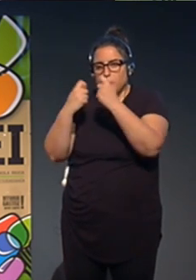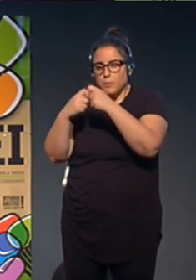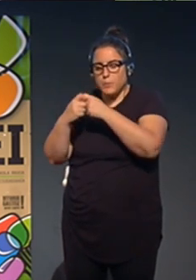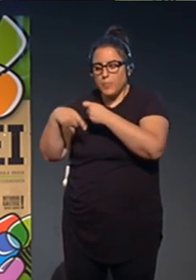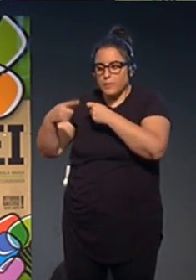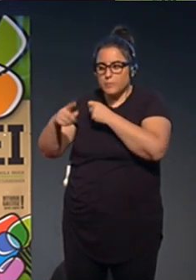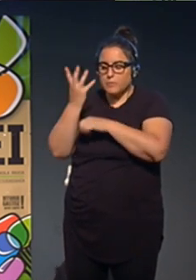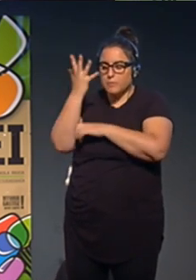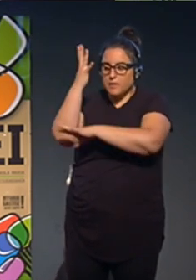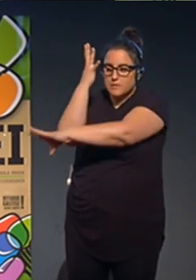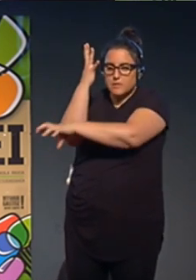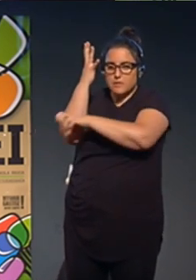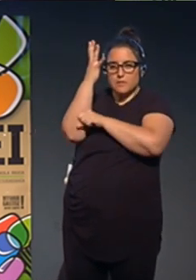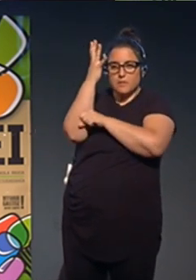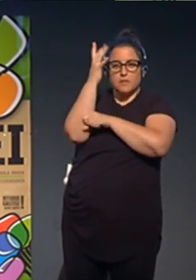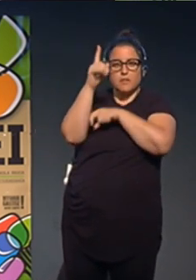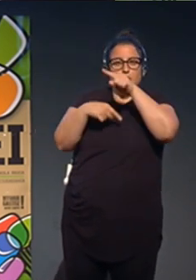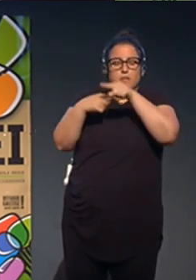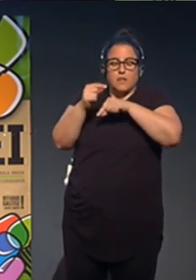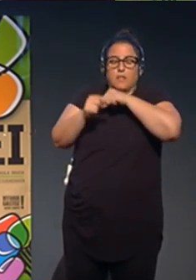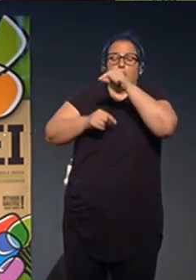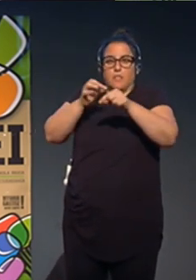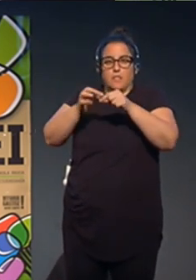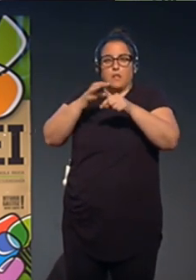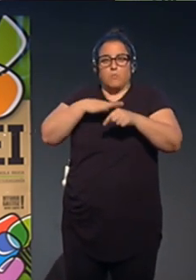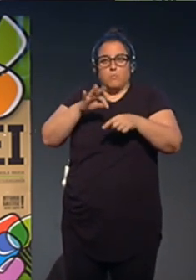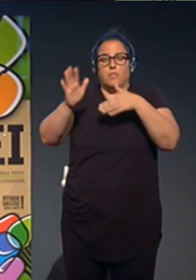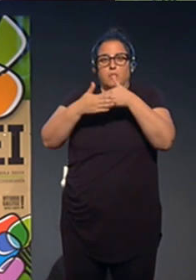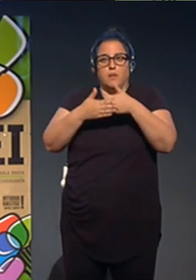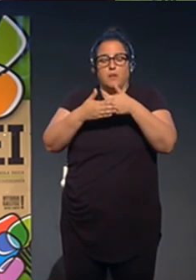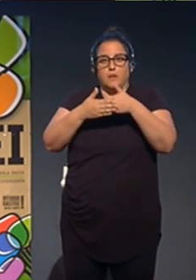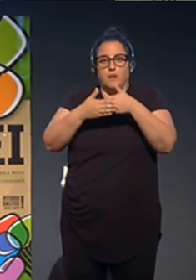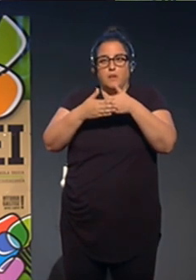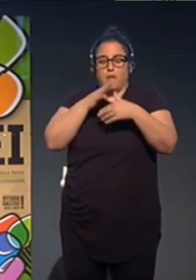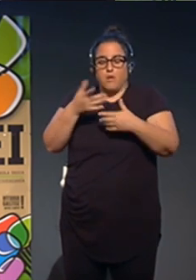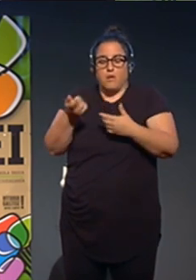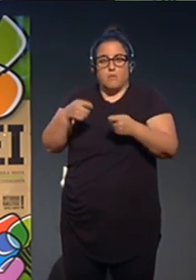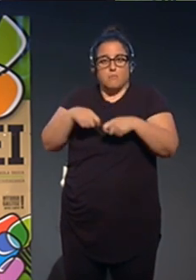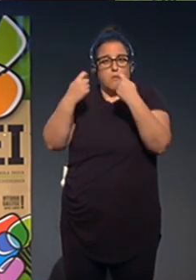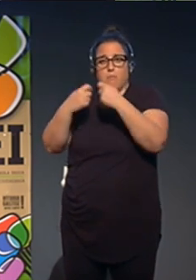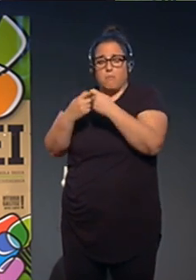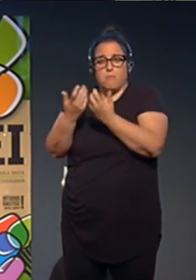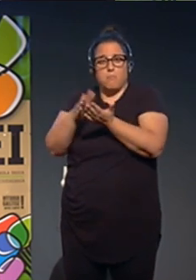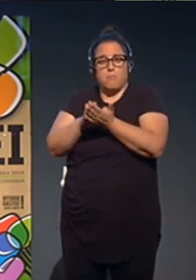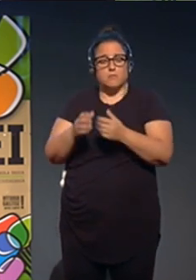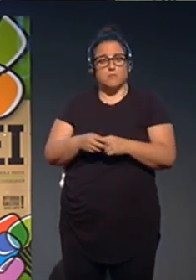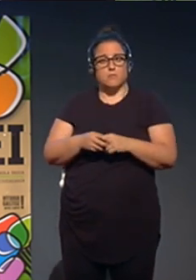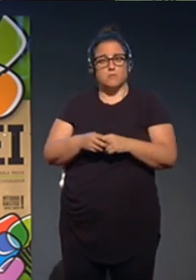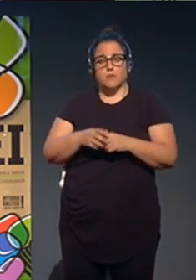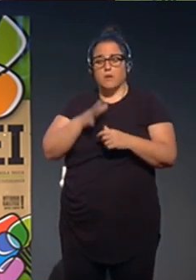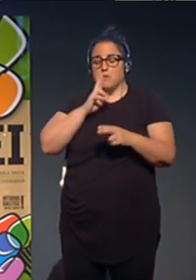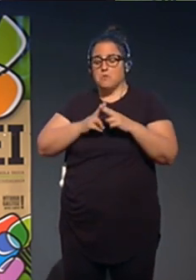van a permitir que se cierren los ciclos como decía al principio hoy en muchos de esos suelos les llamamos